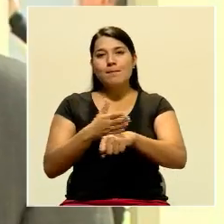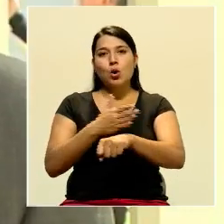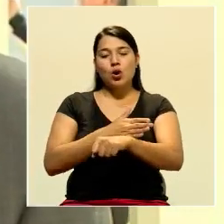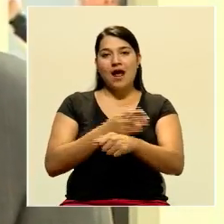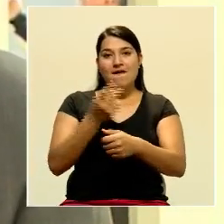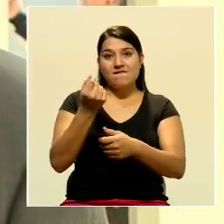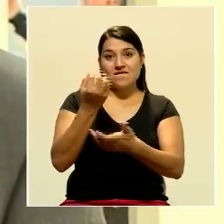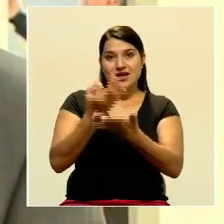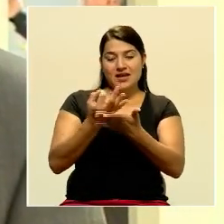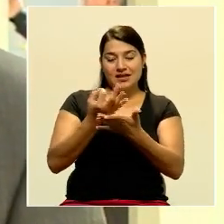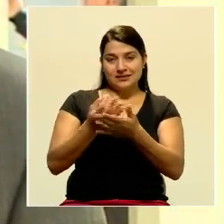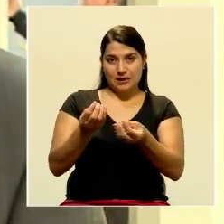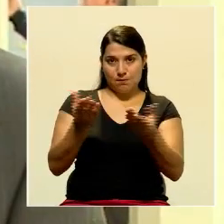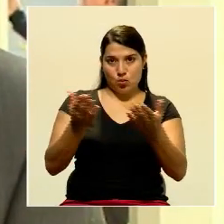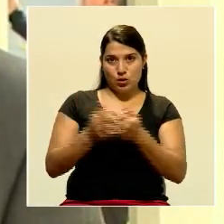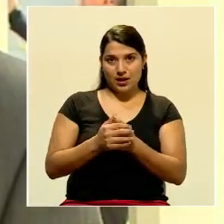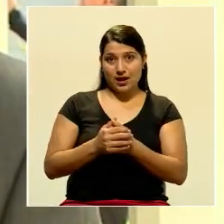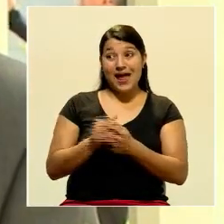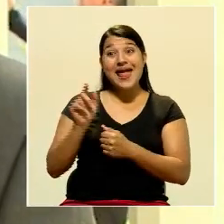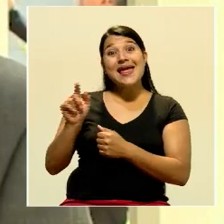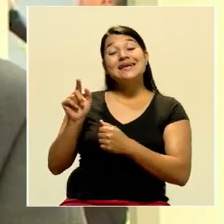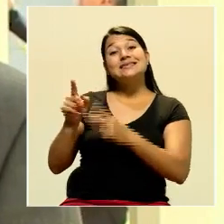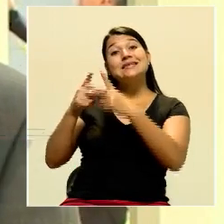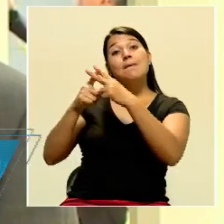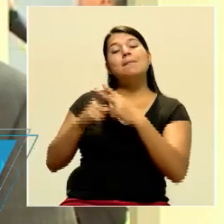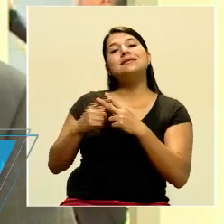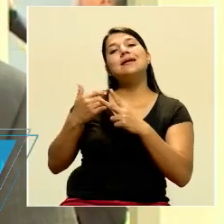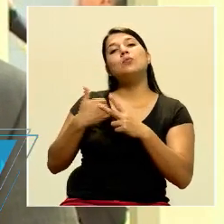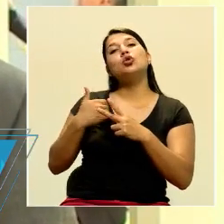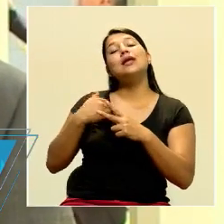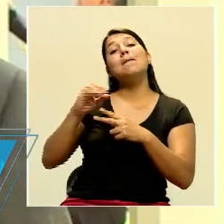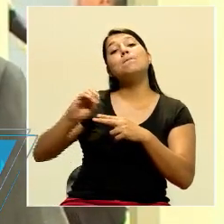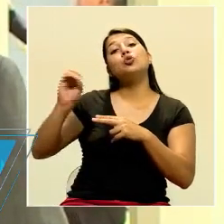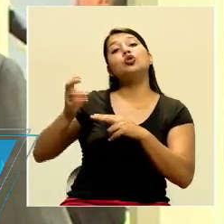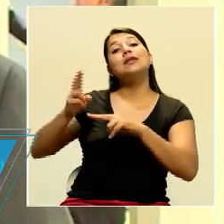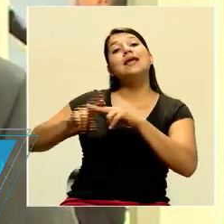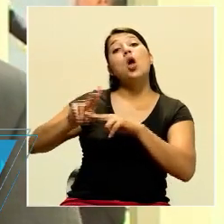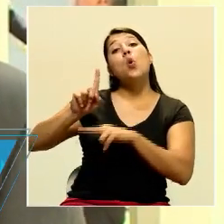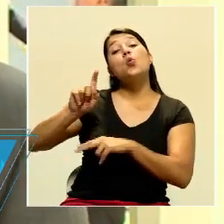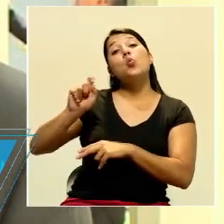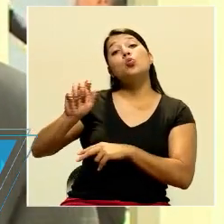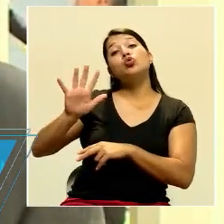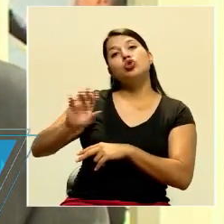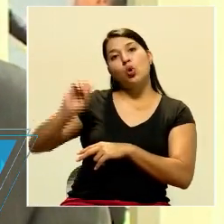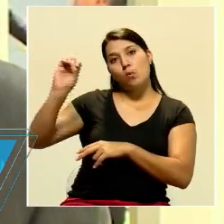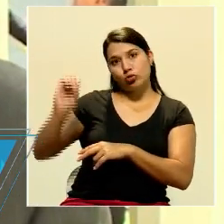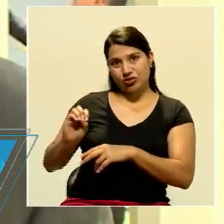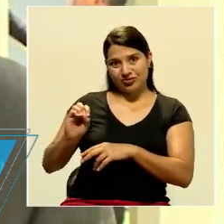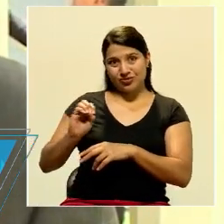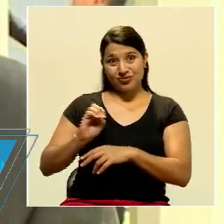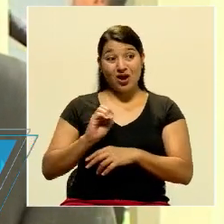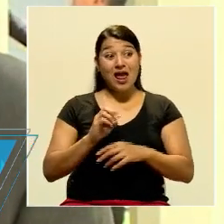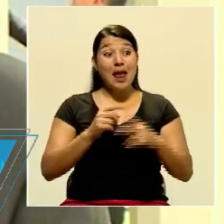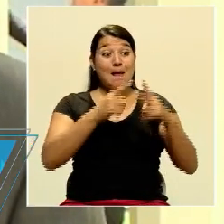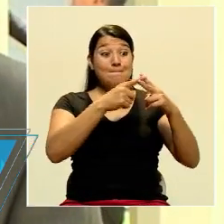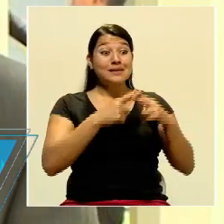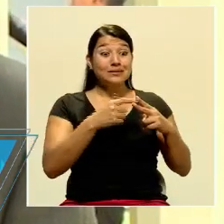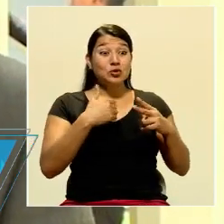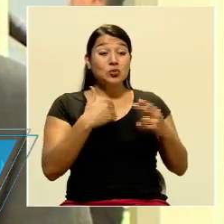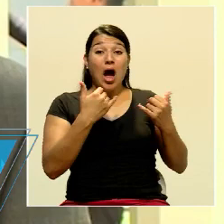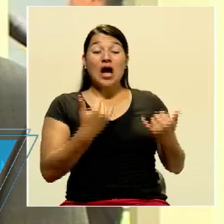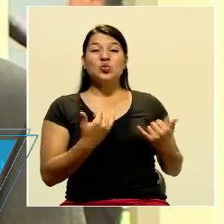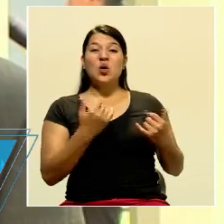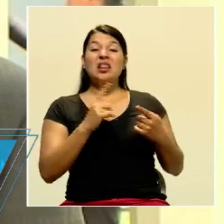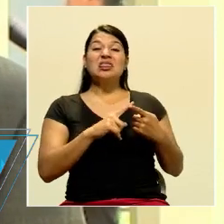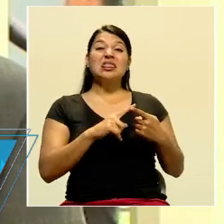públicas. Este préstamo es del 1,5%, viene a sustituir deuda cara por deuda mucho más barata y no